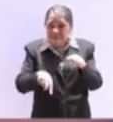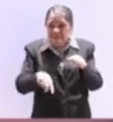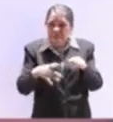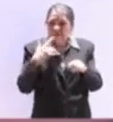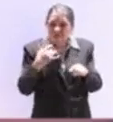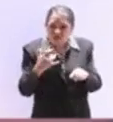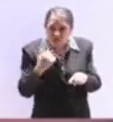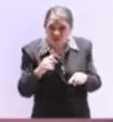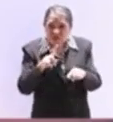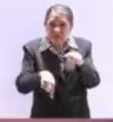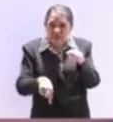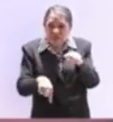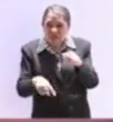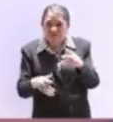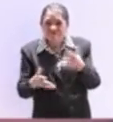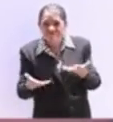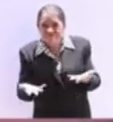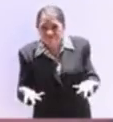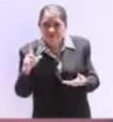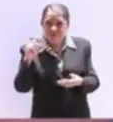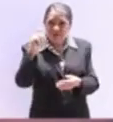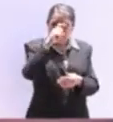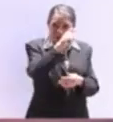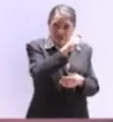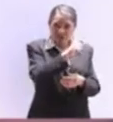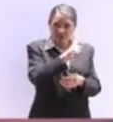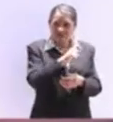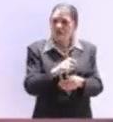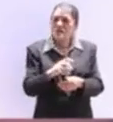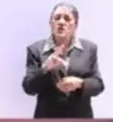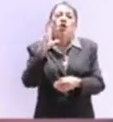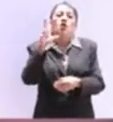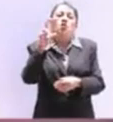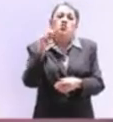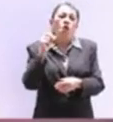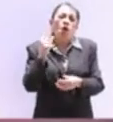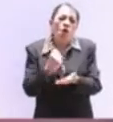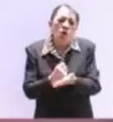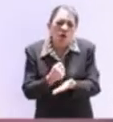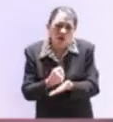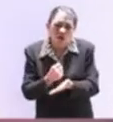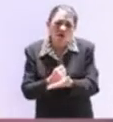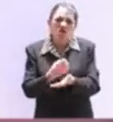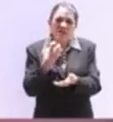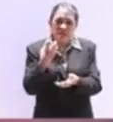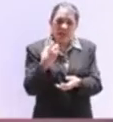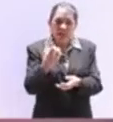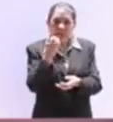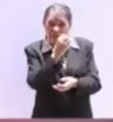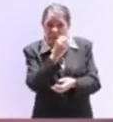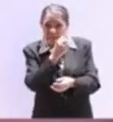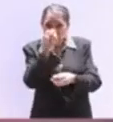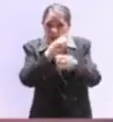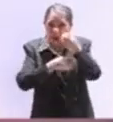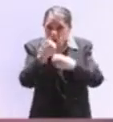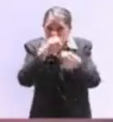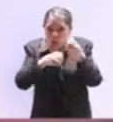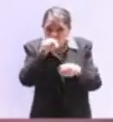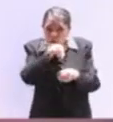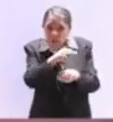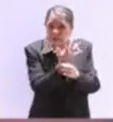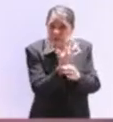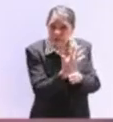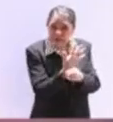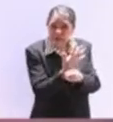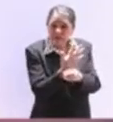agua, no necesariamente la obra habrá de hacerse en donde nos marca la zona de atención prioritaria porque tiene